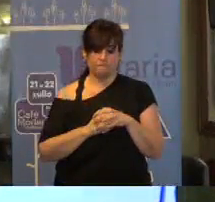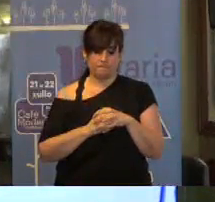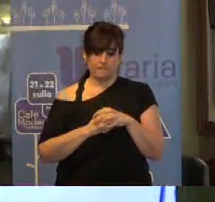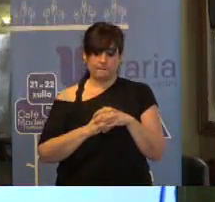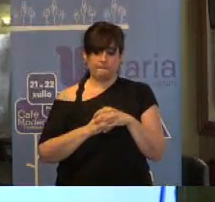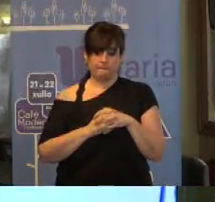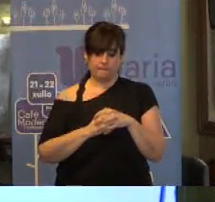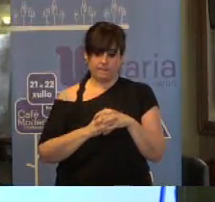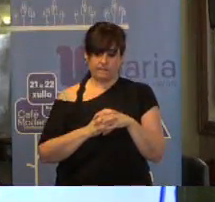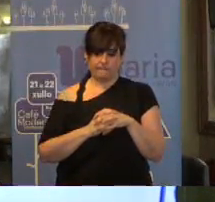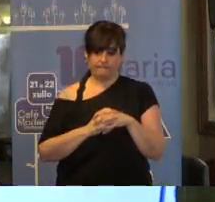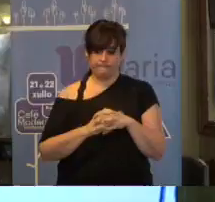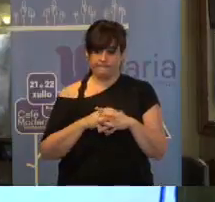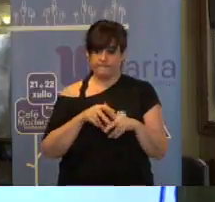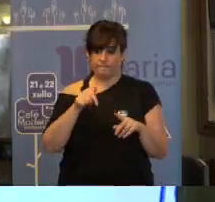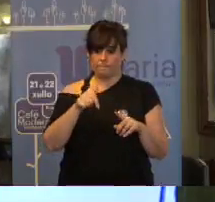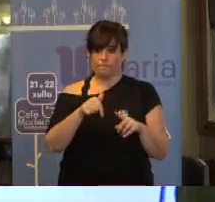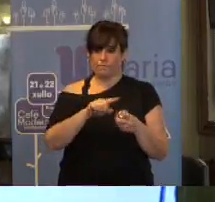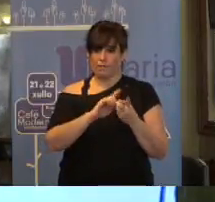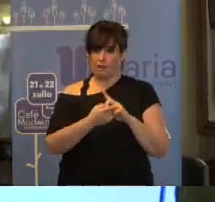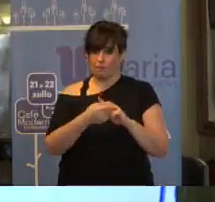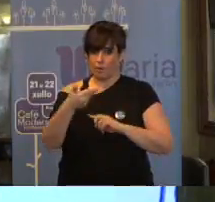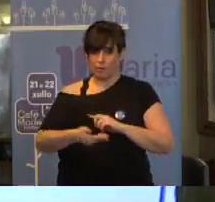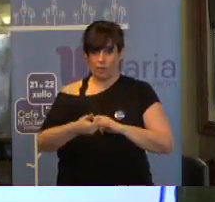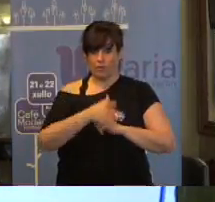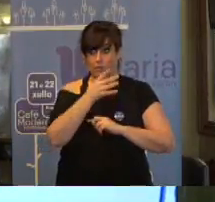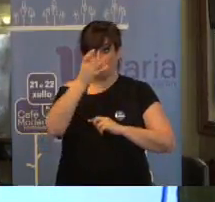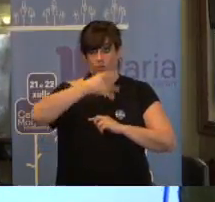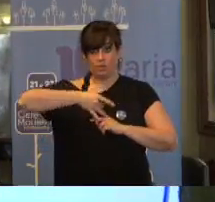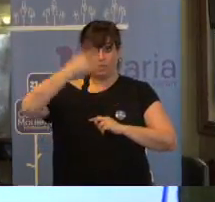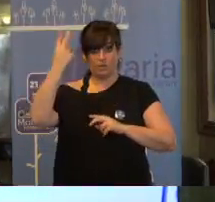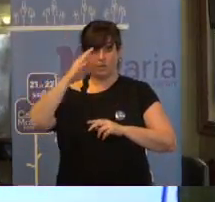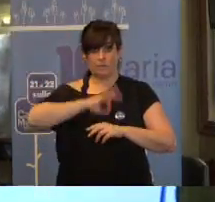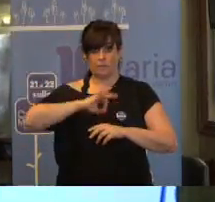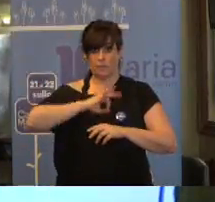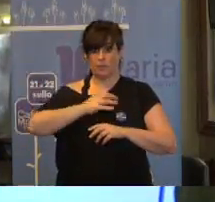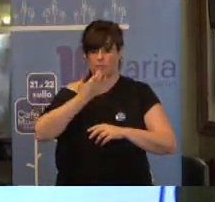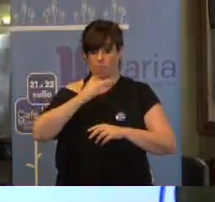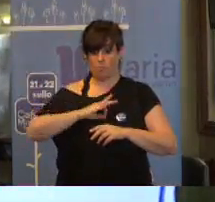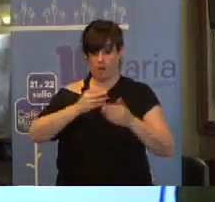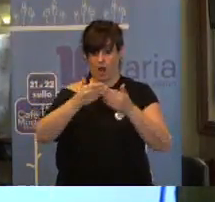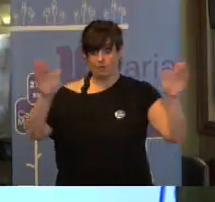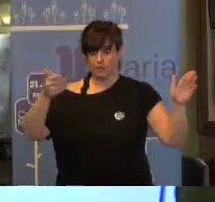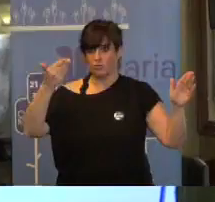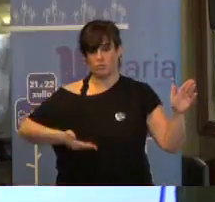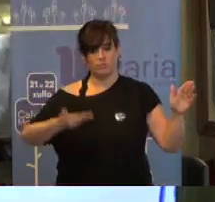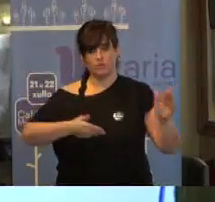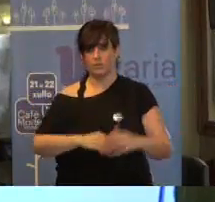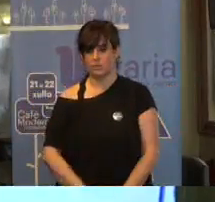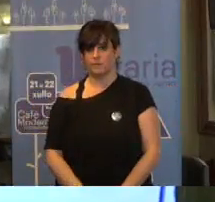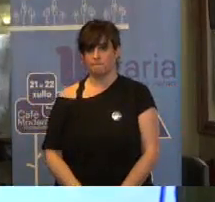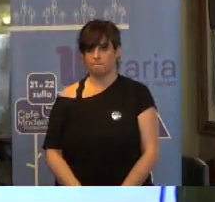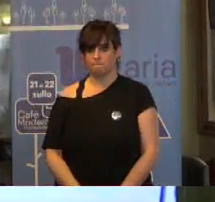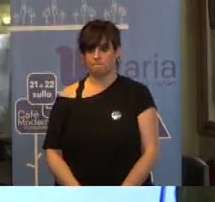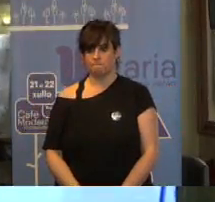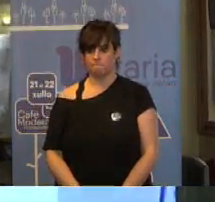transformación estrutural, isto é importante, porque a pesar da idea que poida haber de Pontevedra, abrir Pontevedra ao mar, o pexón é unha